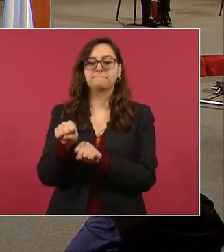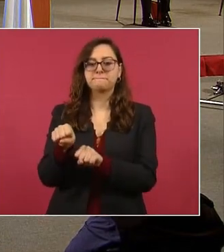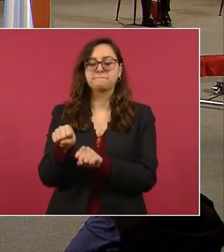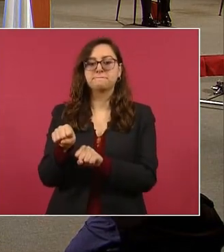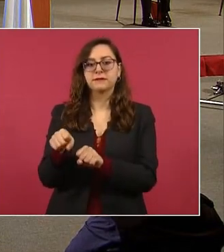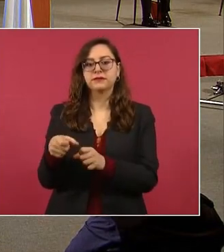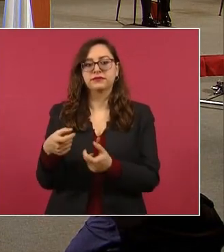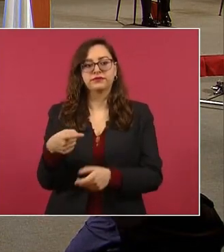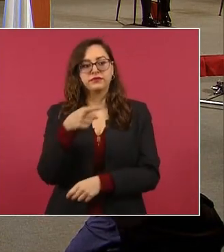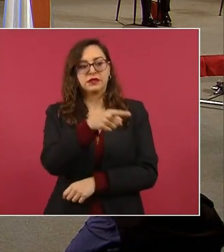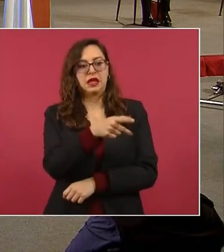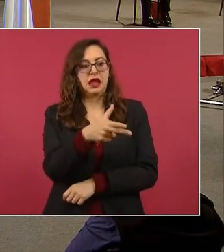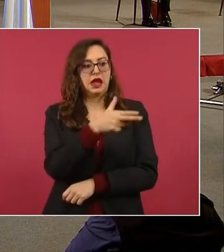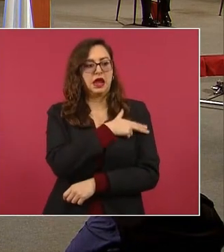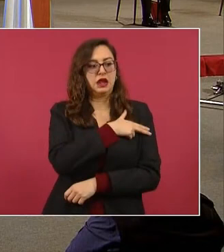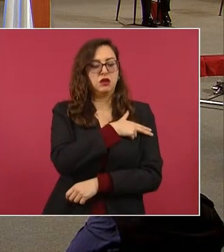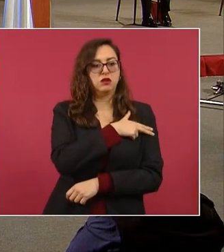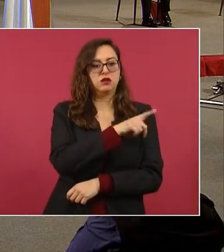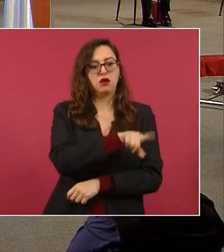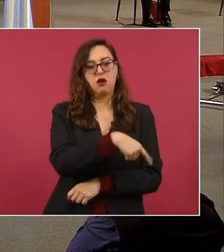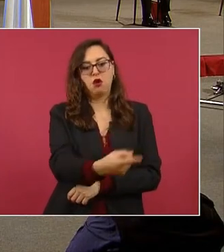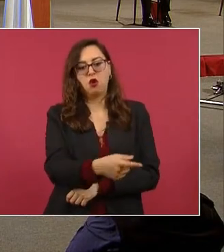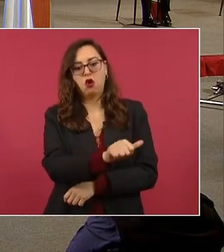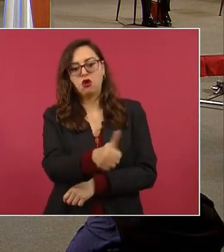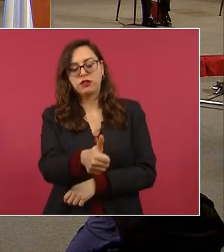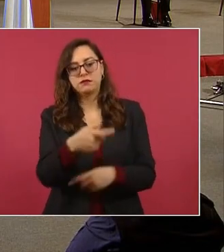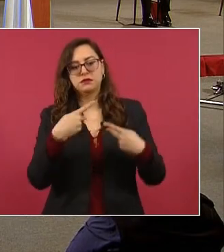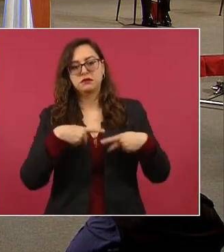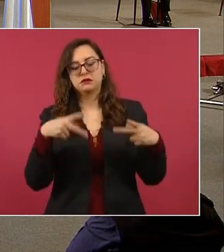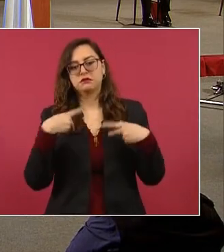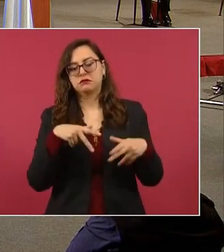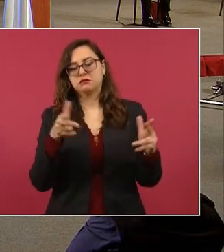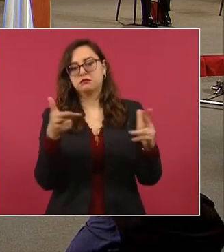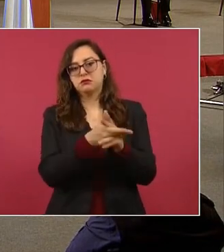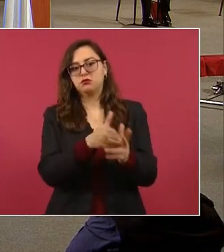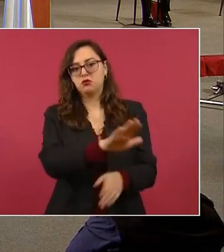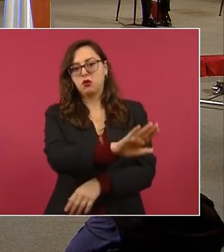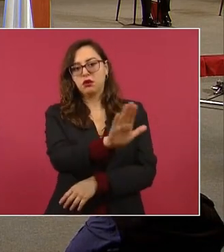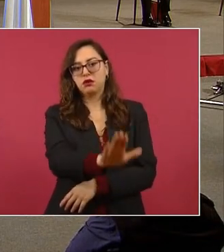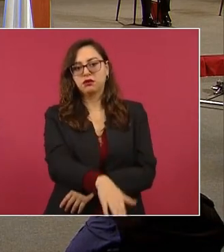lesionando a una persona y privando de la libertad y la vida a otra. Adelante.